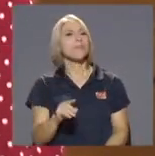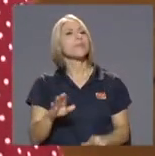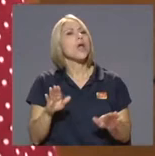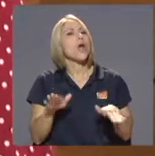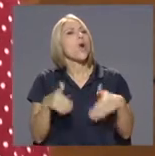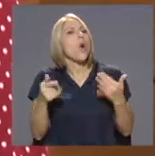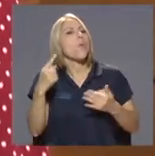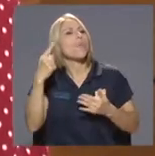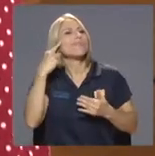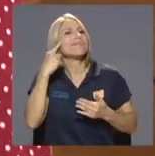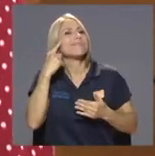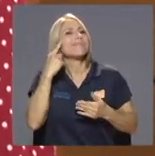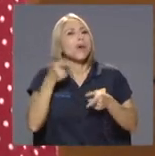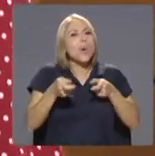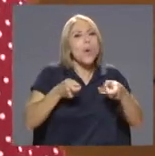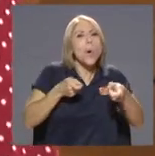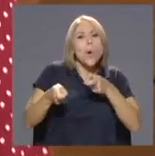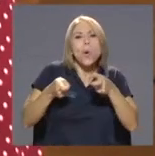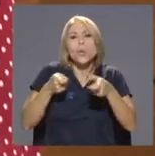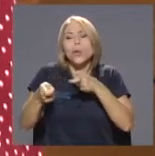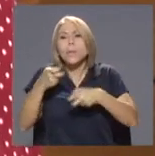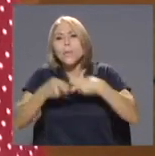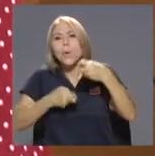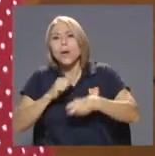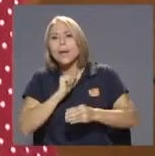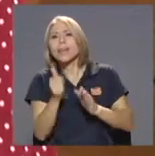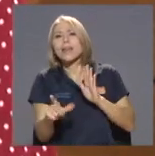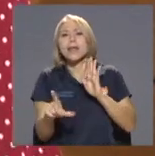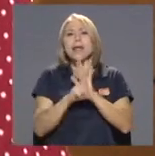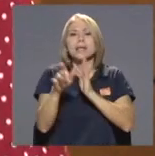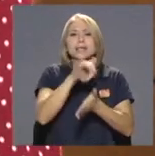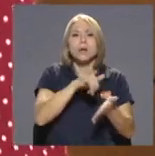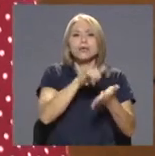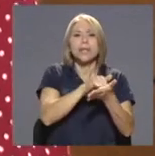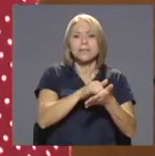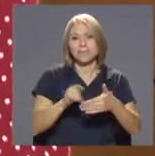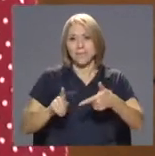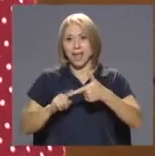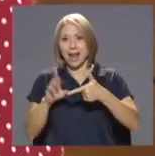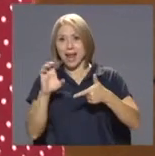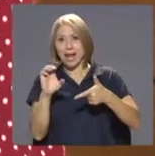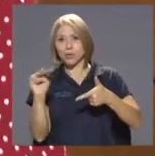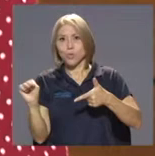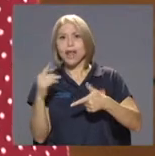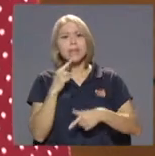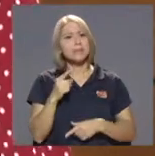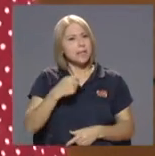del aumento de delincuencia en San José? Mientras que Carlos Mora nos comenta, si estamos en crisis,